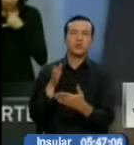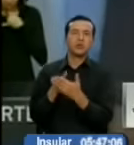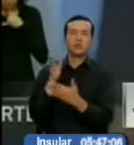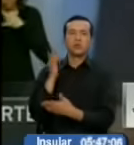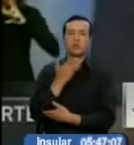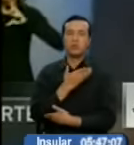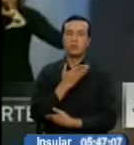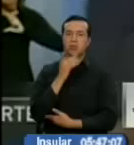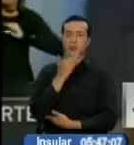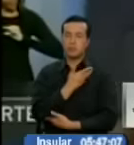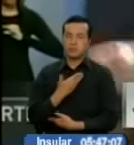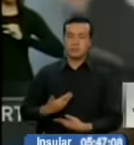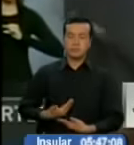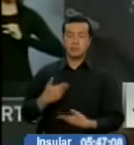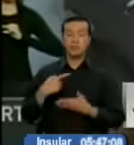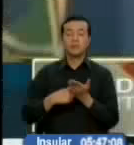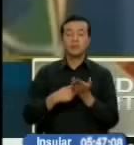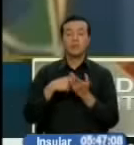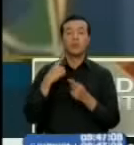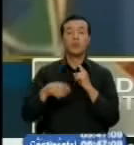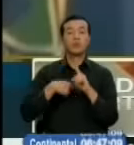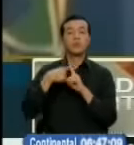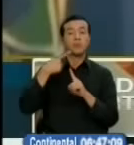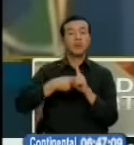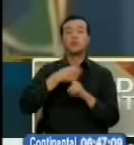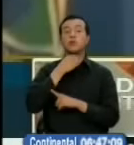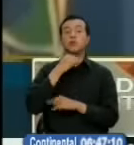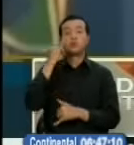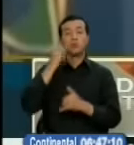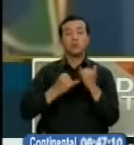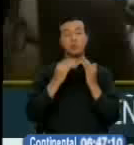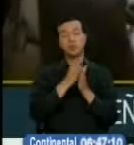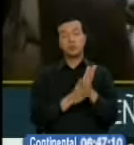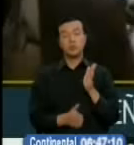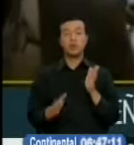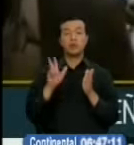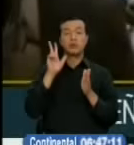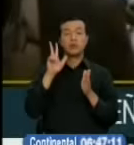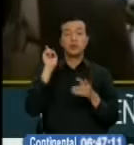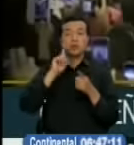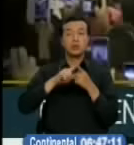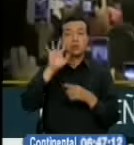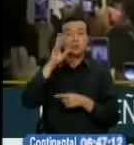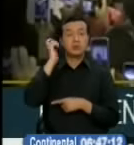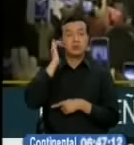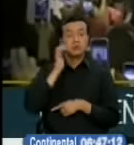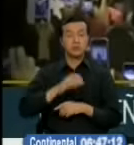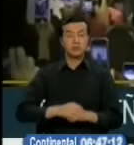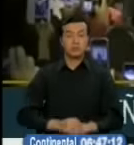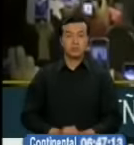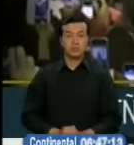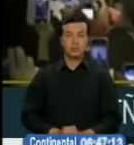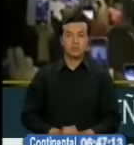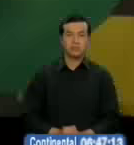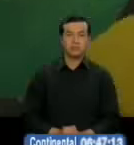Se prevé que la sesión se realice a finales de agosto y podría durar entre 3 y 5 días.